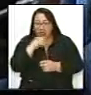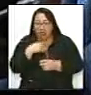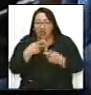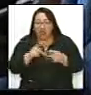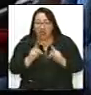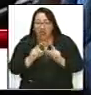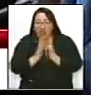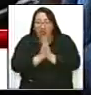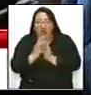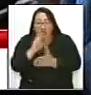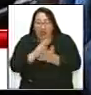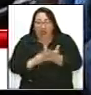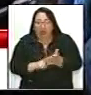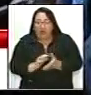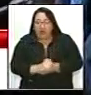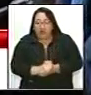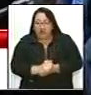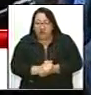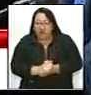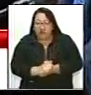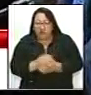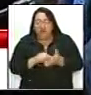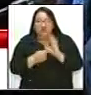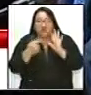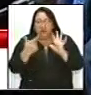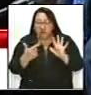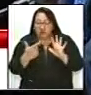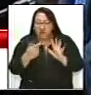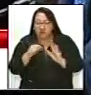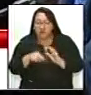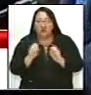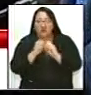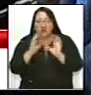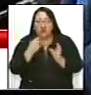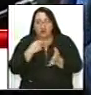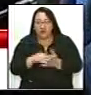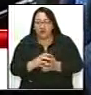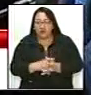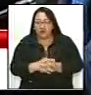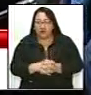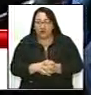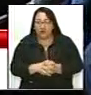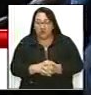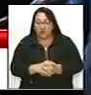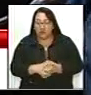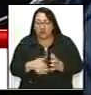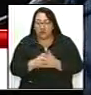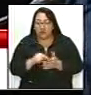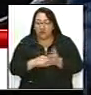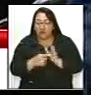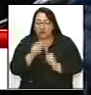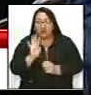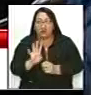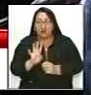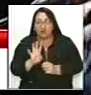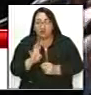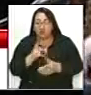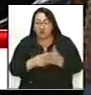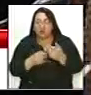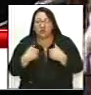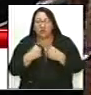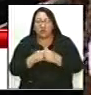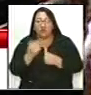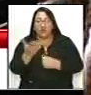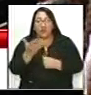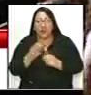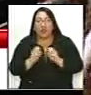permitir leer fragmentos del punto 7 de esta aclaración. En lo que respecta al punto 4, relacionado con el